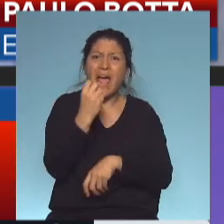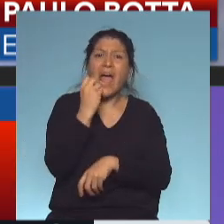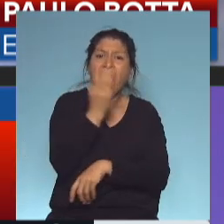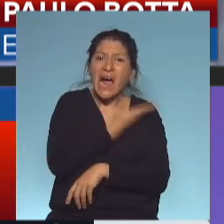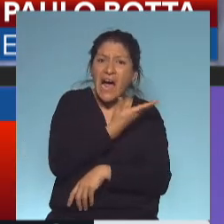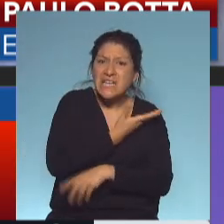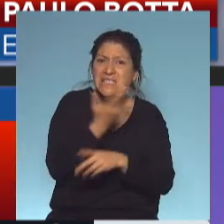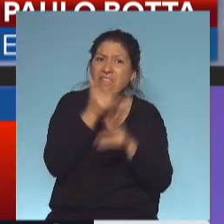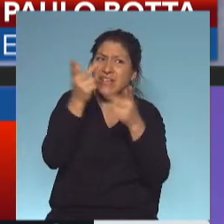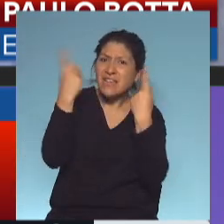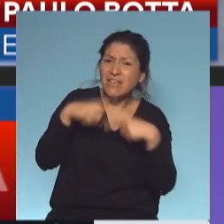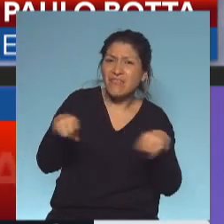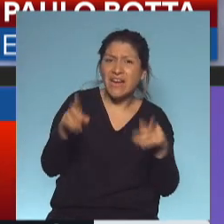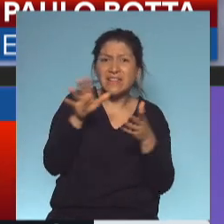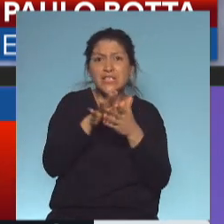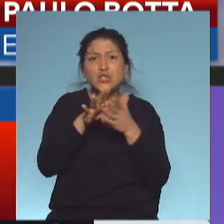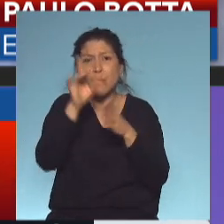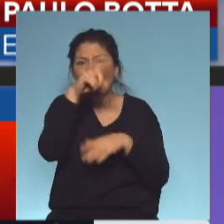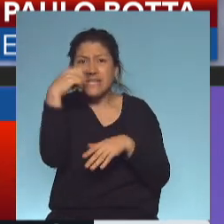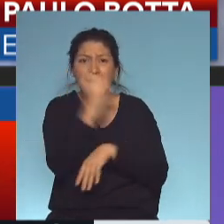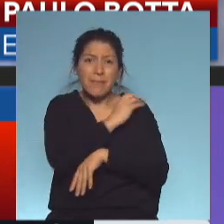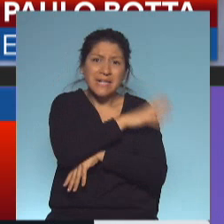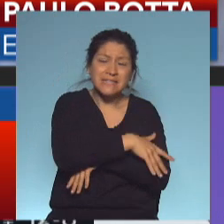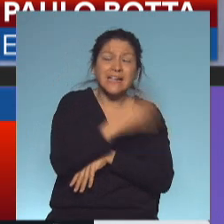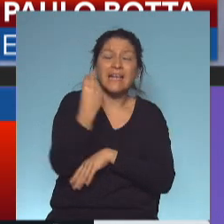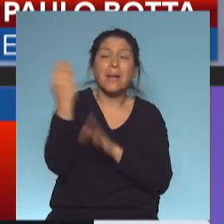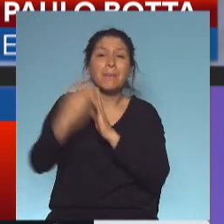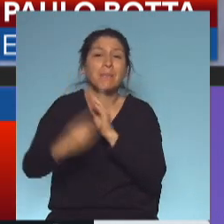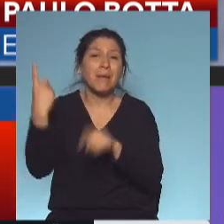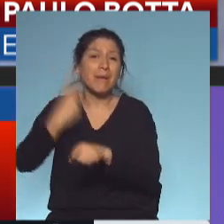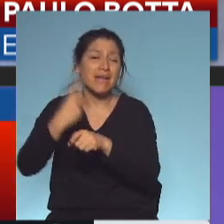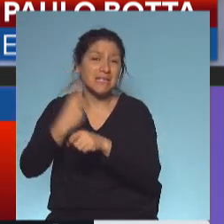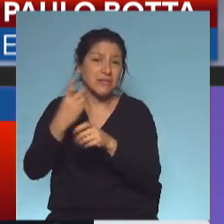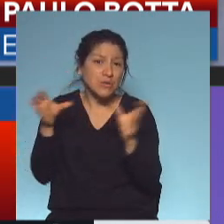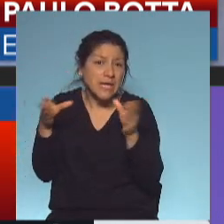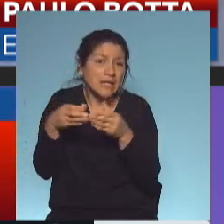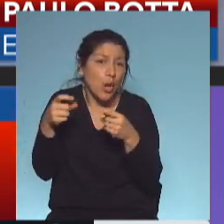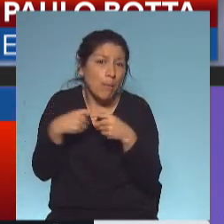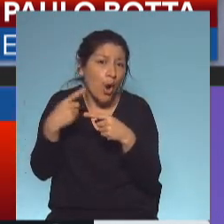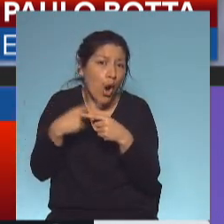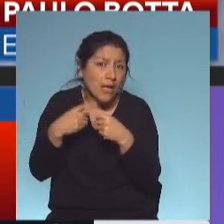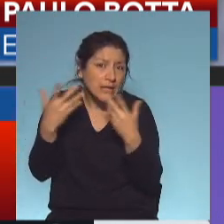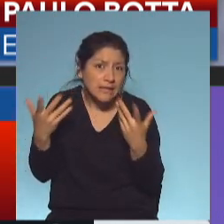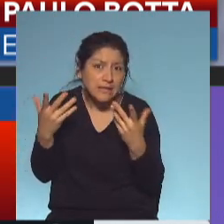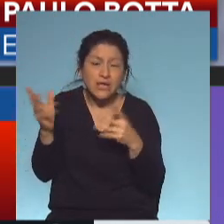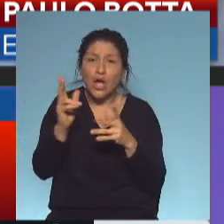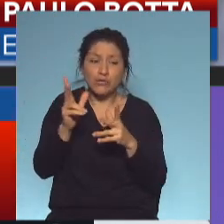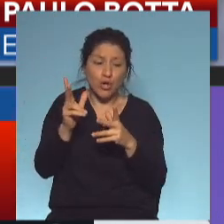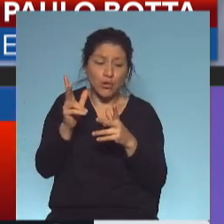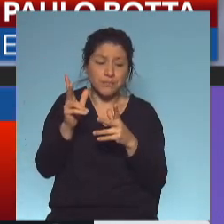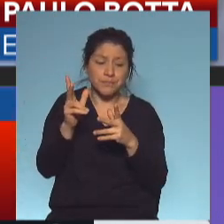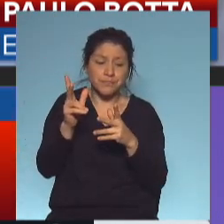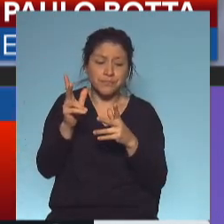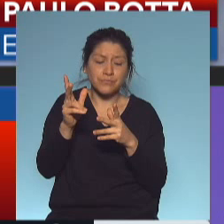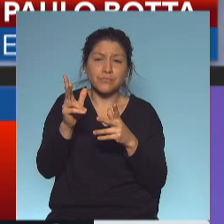está haciendo la Autoridad Nacional Palestina, y en el caso del primer ministro Netanyahu y su sector político, que no ha tenido no